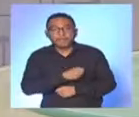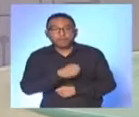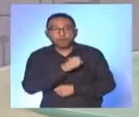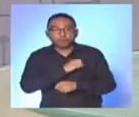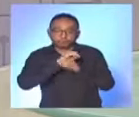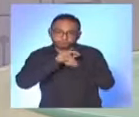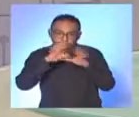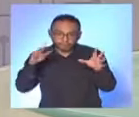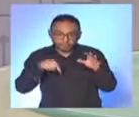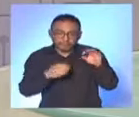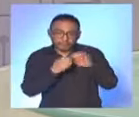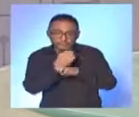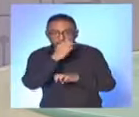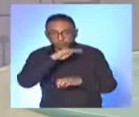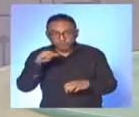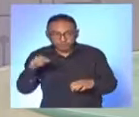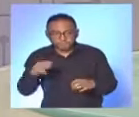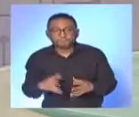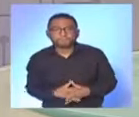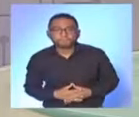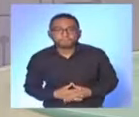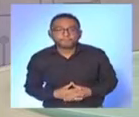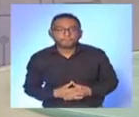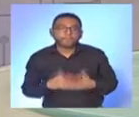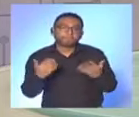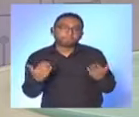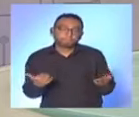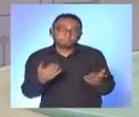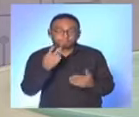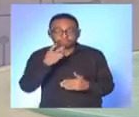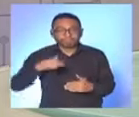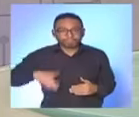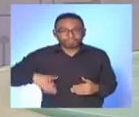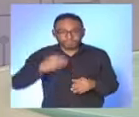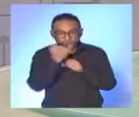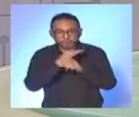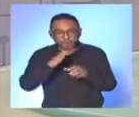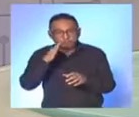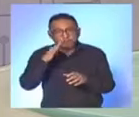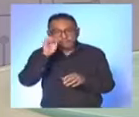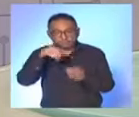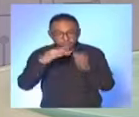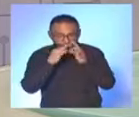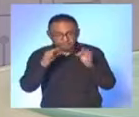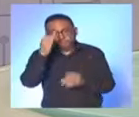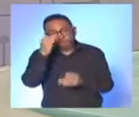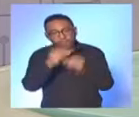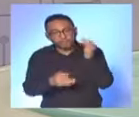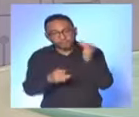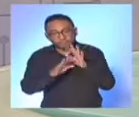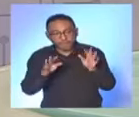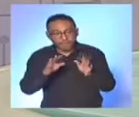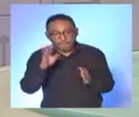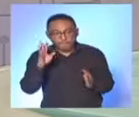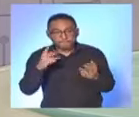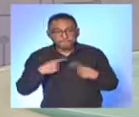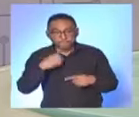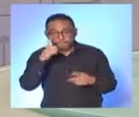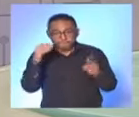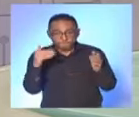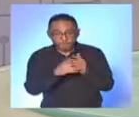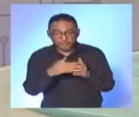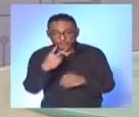Salud en el Estado de Michoacán. Y bueno, con esta información llegamos al final de SM Noticias.